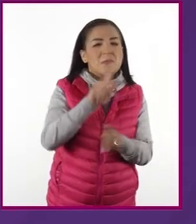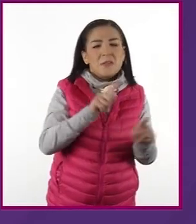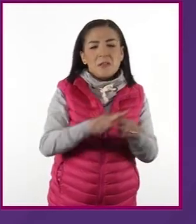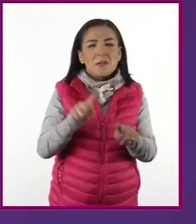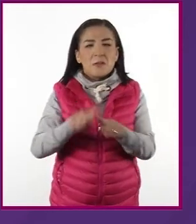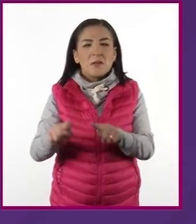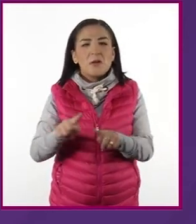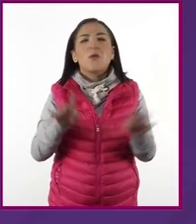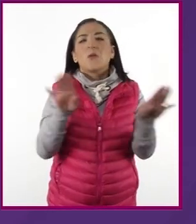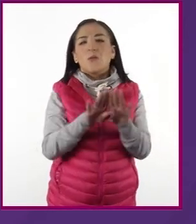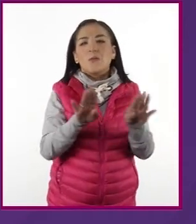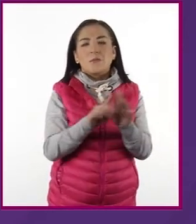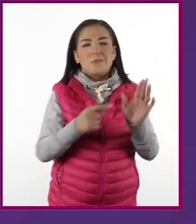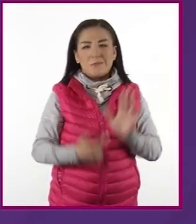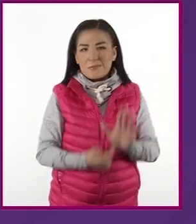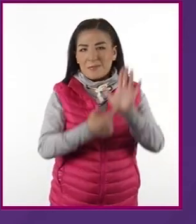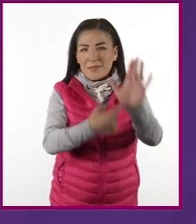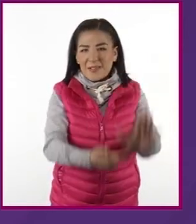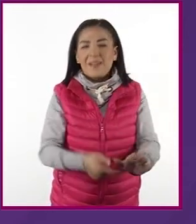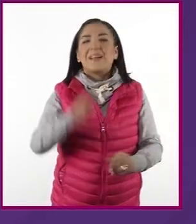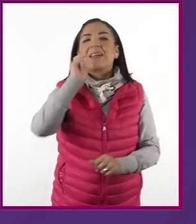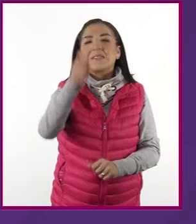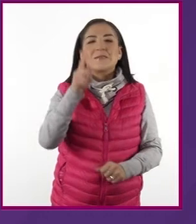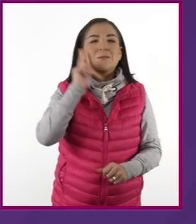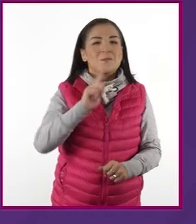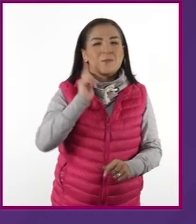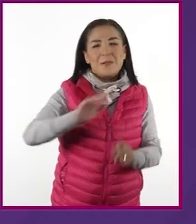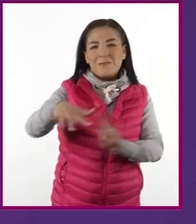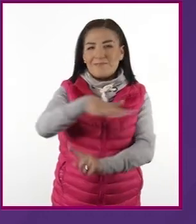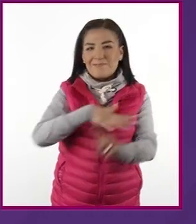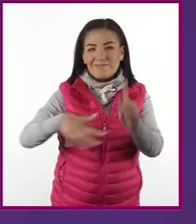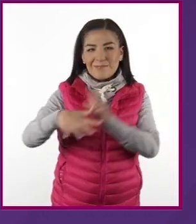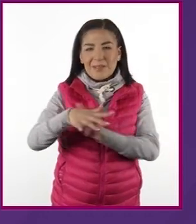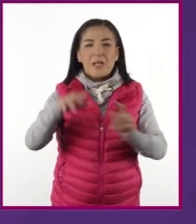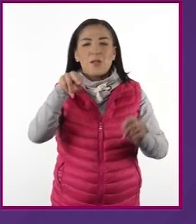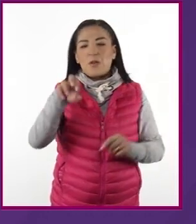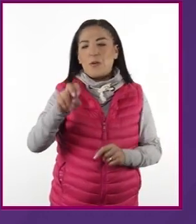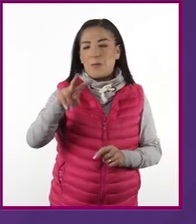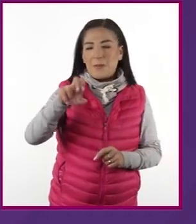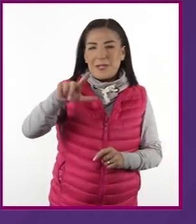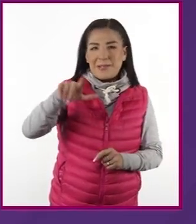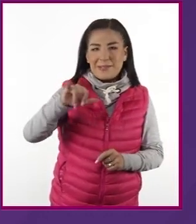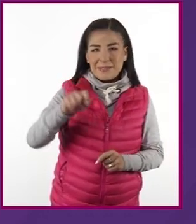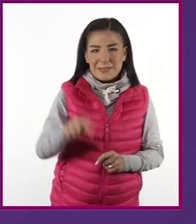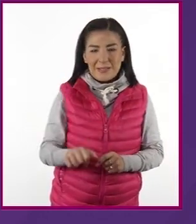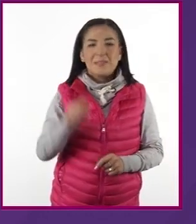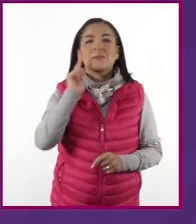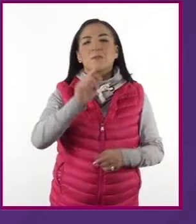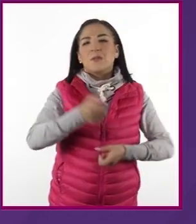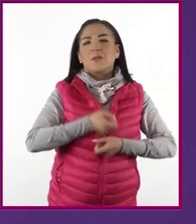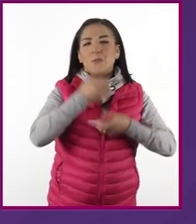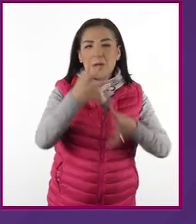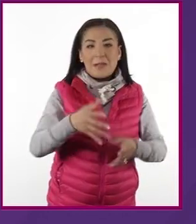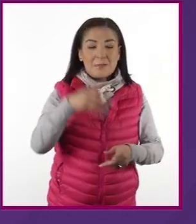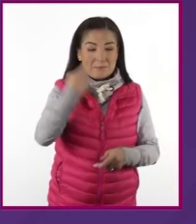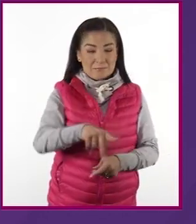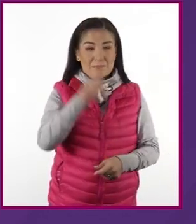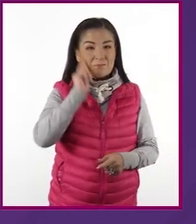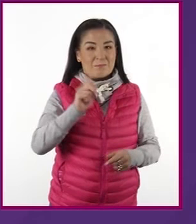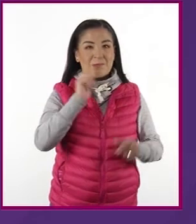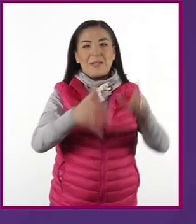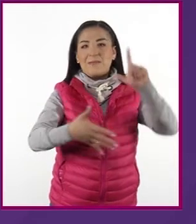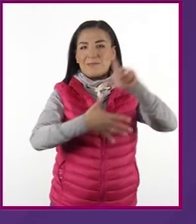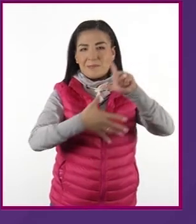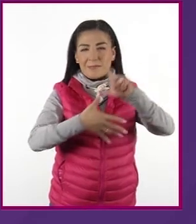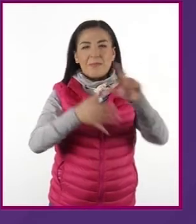de lo que las mujeres novelistas y cuentistas de América Latina han creado en las últimas